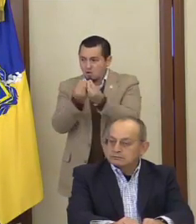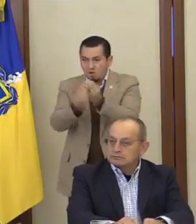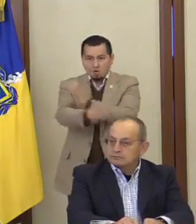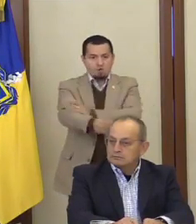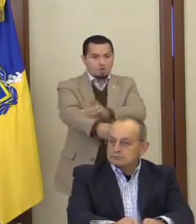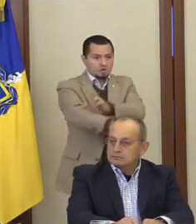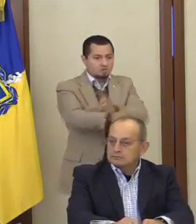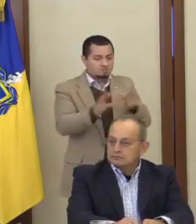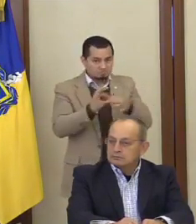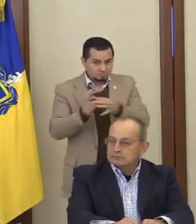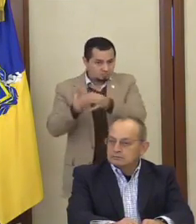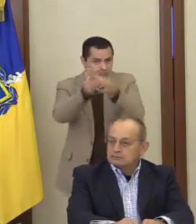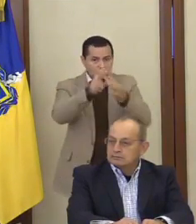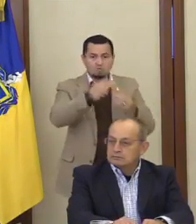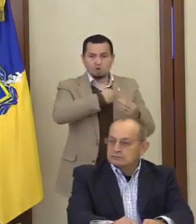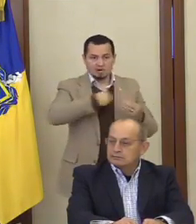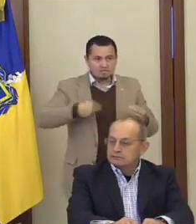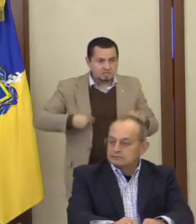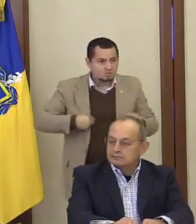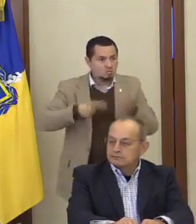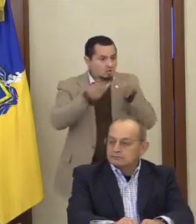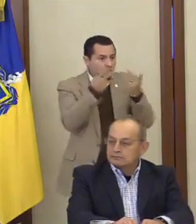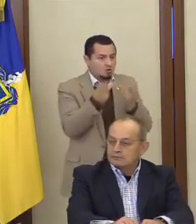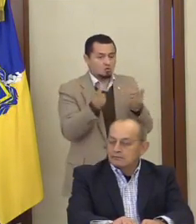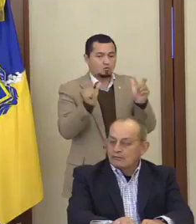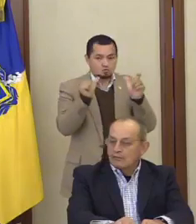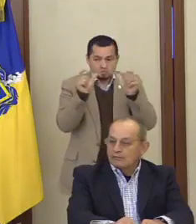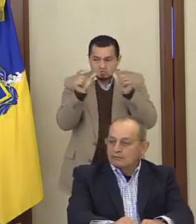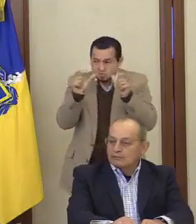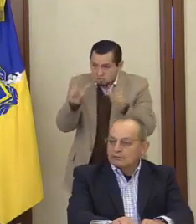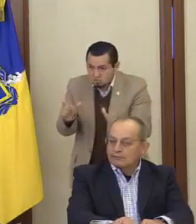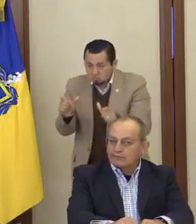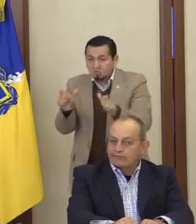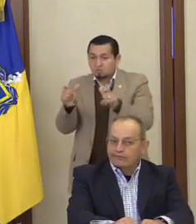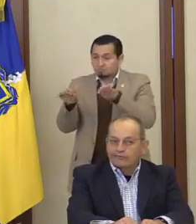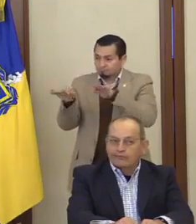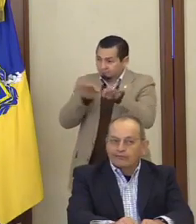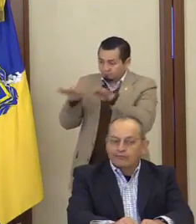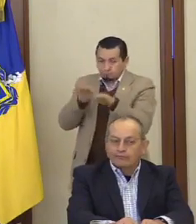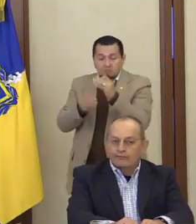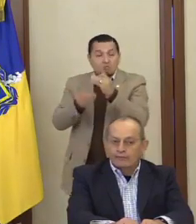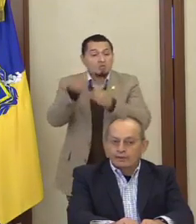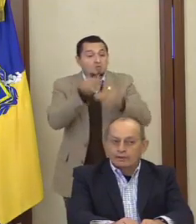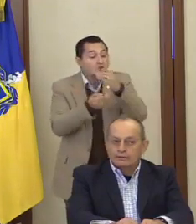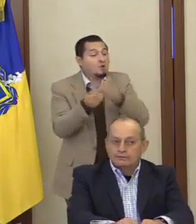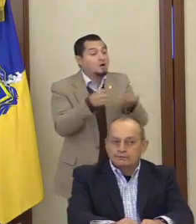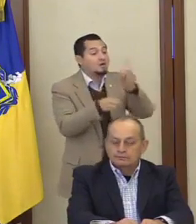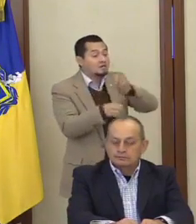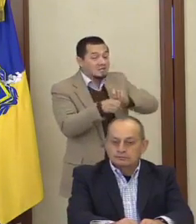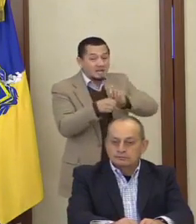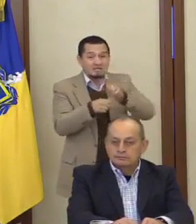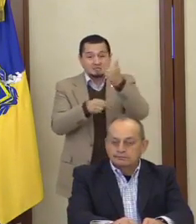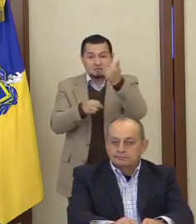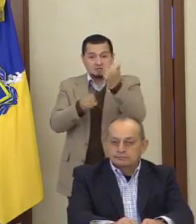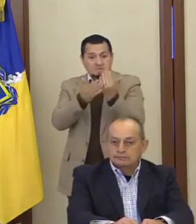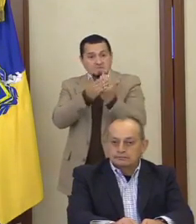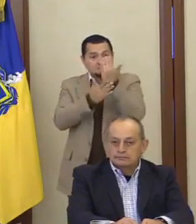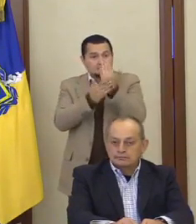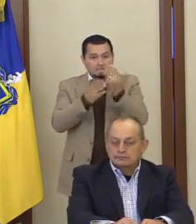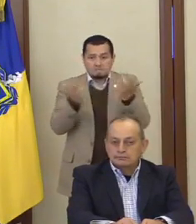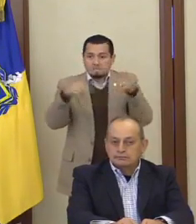coordinación con los municipios, las instancias federales de seguridad, está trabajando todos los días a las 7 de la mañana,